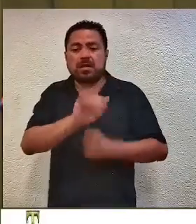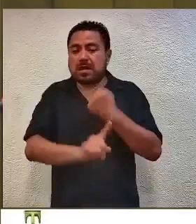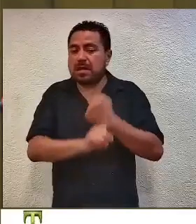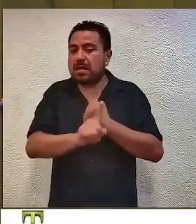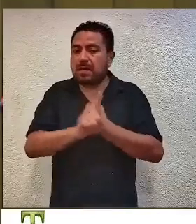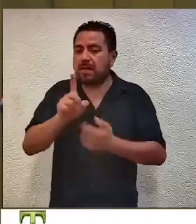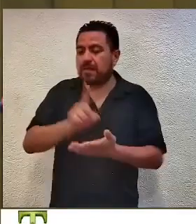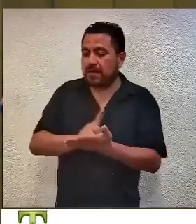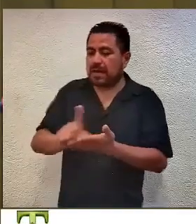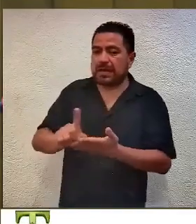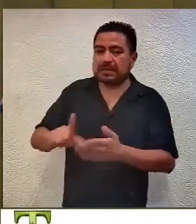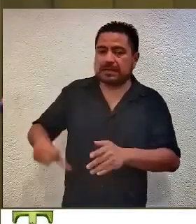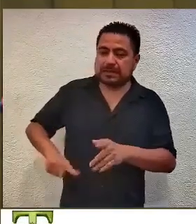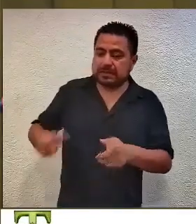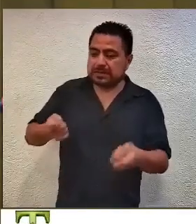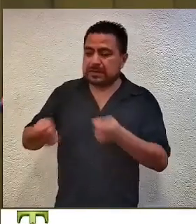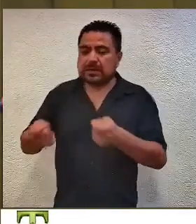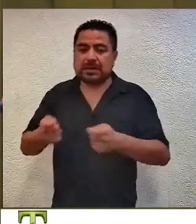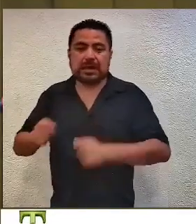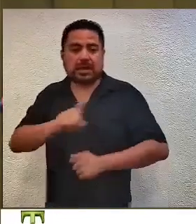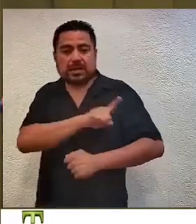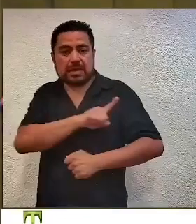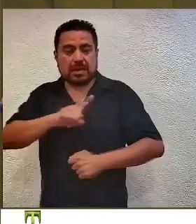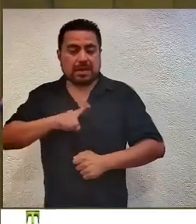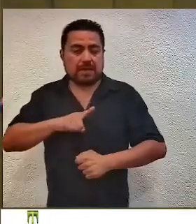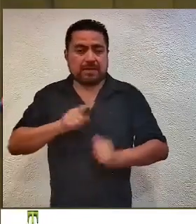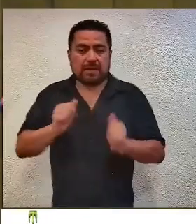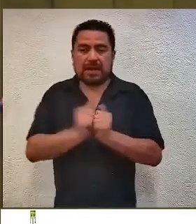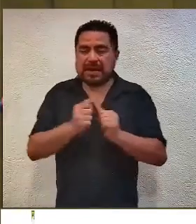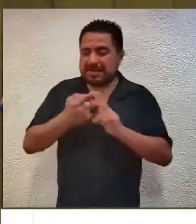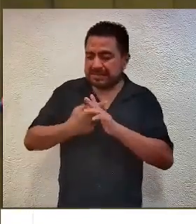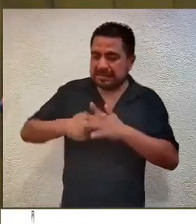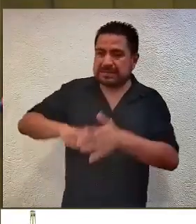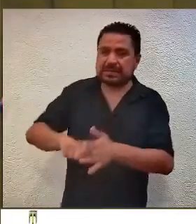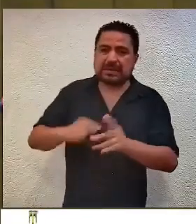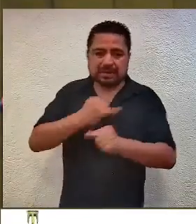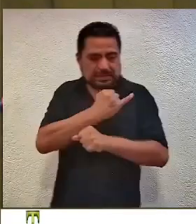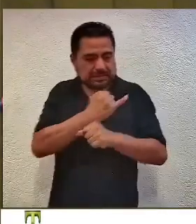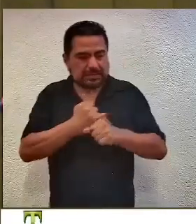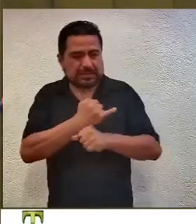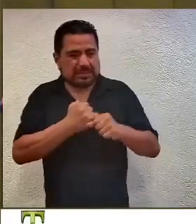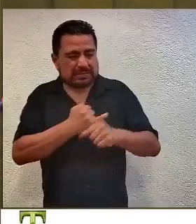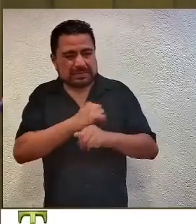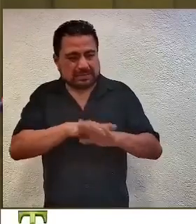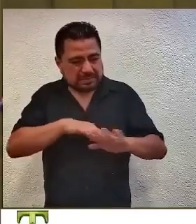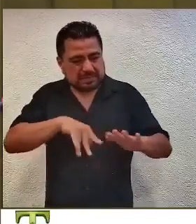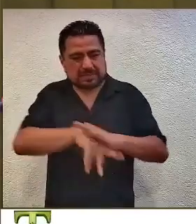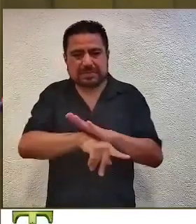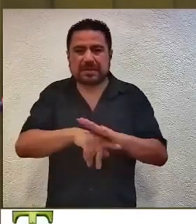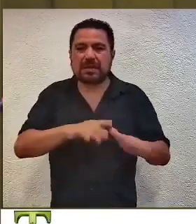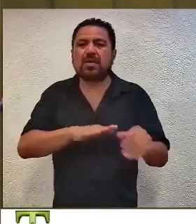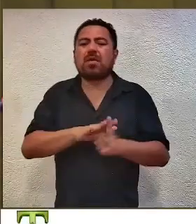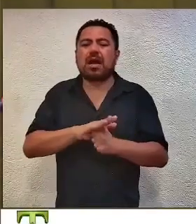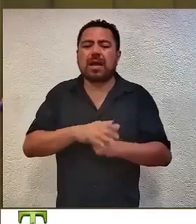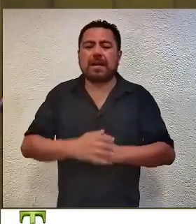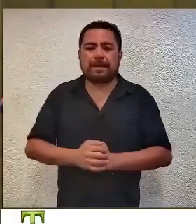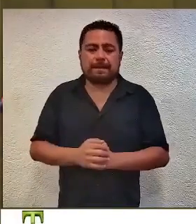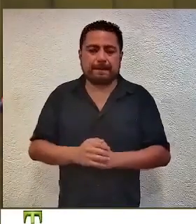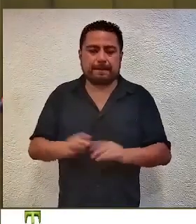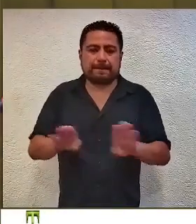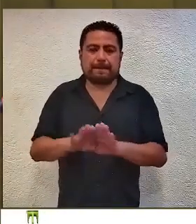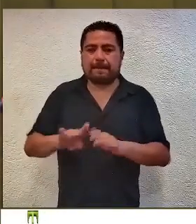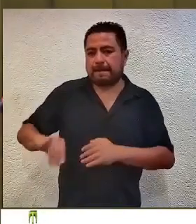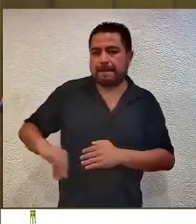del gobernado, debe en un principio analizar primeramente como un